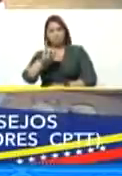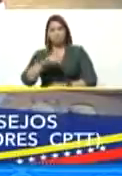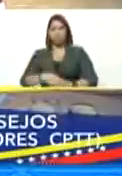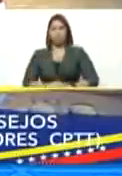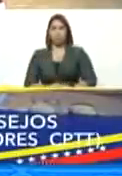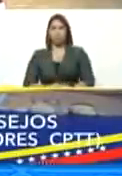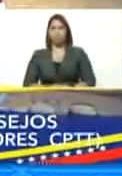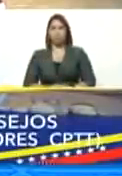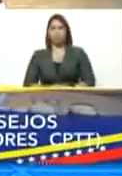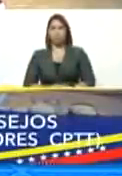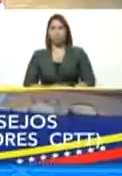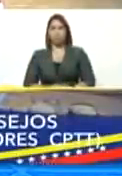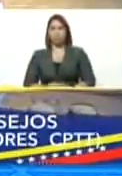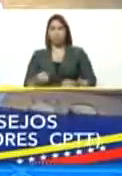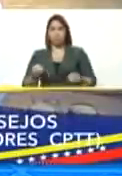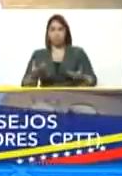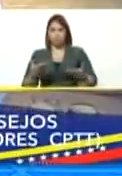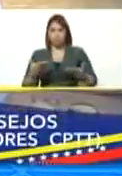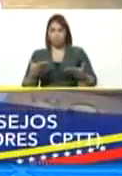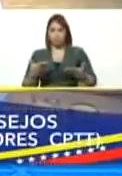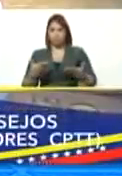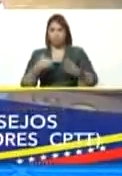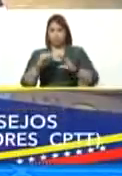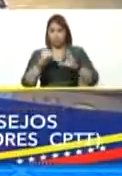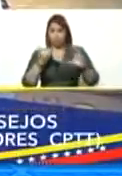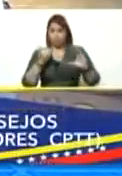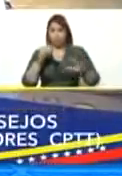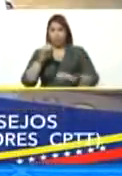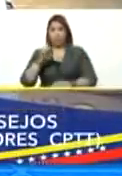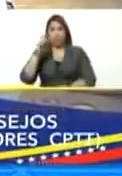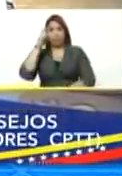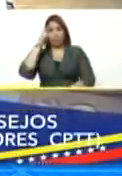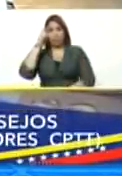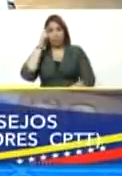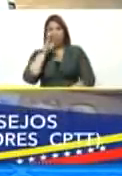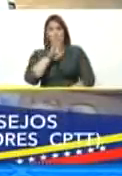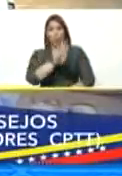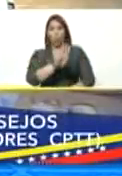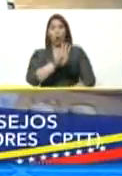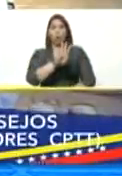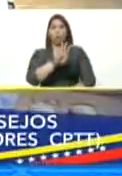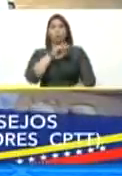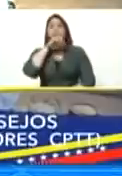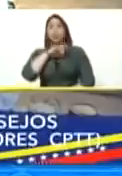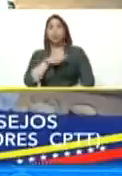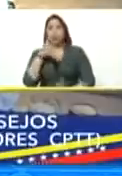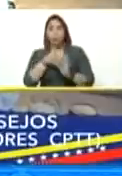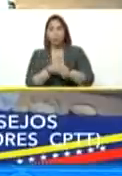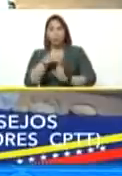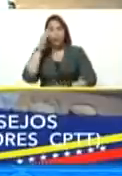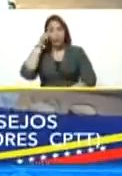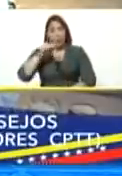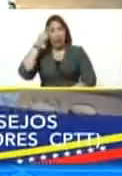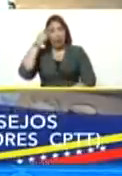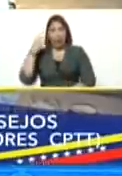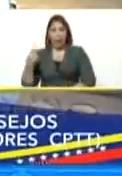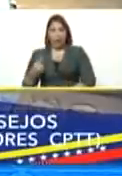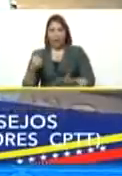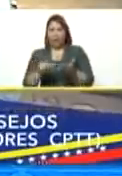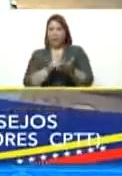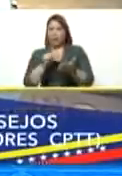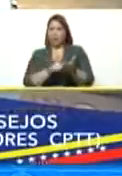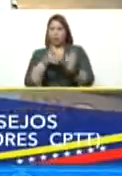me llegaron a mis manos, me las envió Ernesto Villegas, 3-4 biografías de Alí, 3-4 libros sobre la vida de